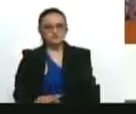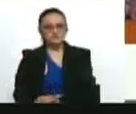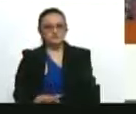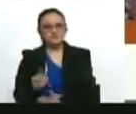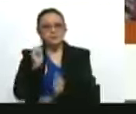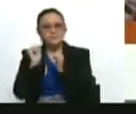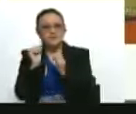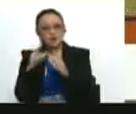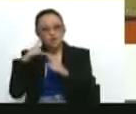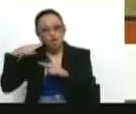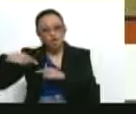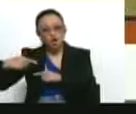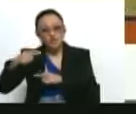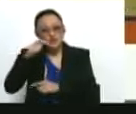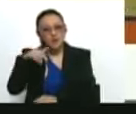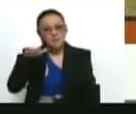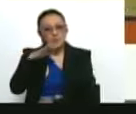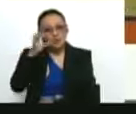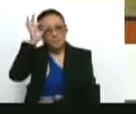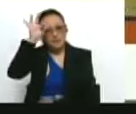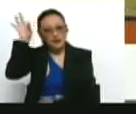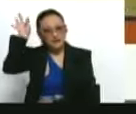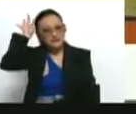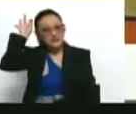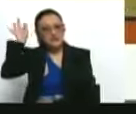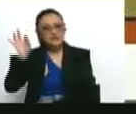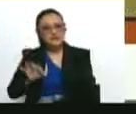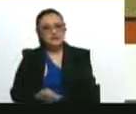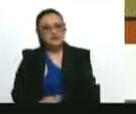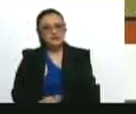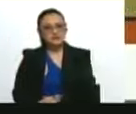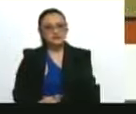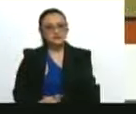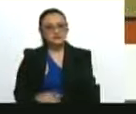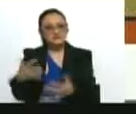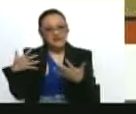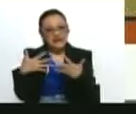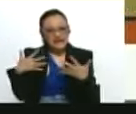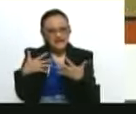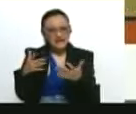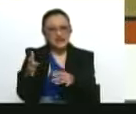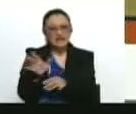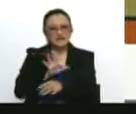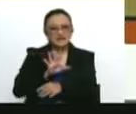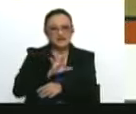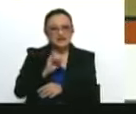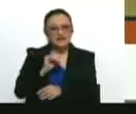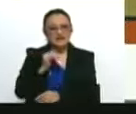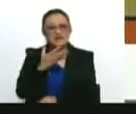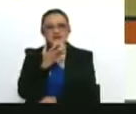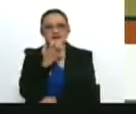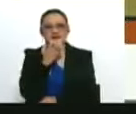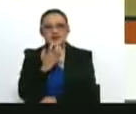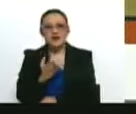matando todos los días al pueblo palestino, el sionismo que gobierna Israel.